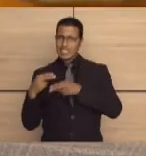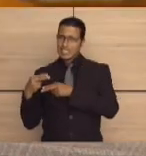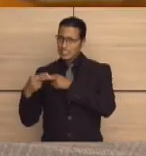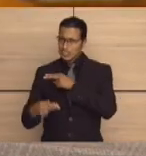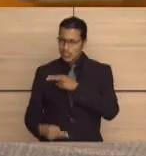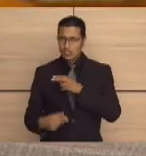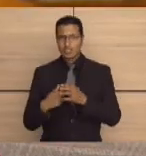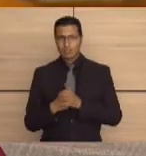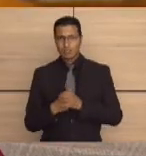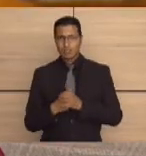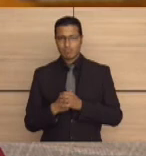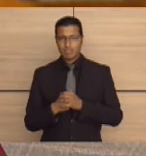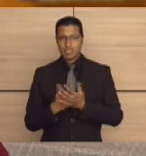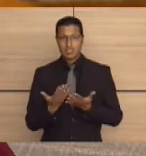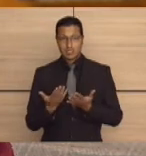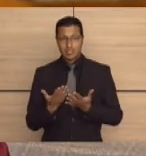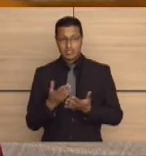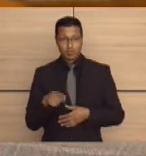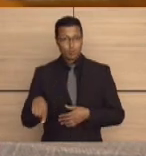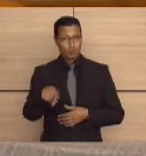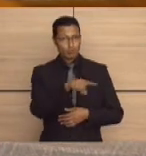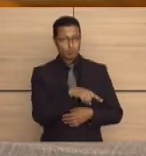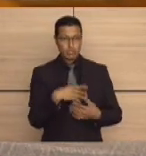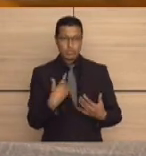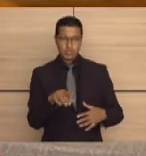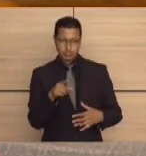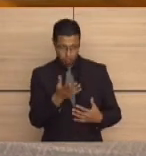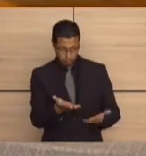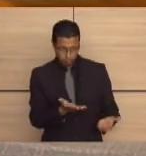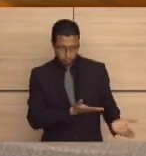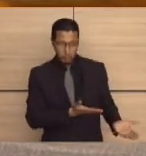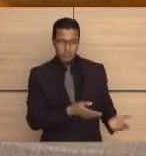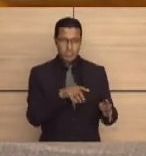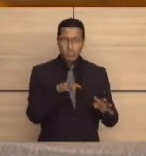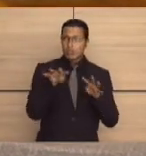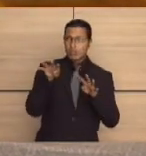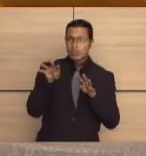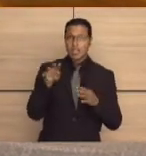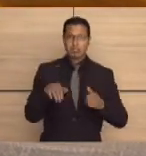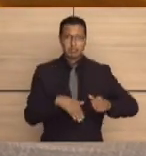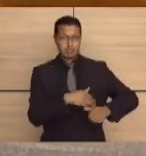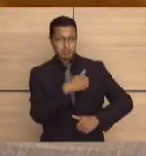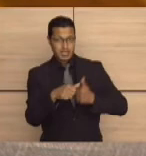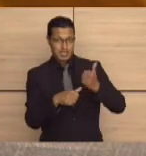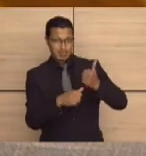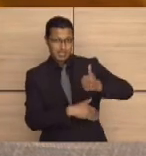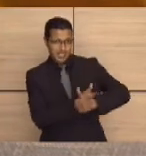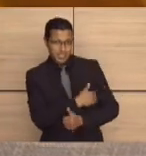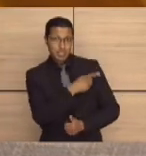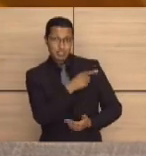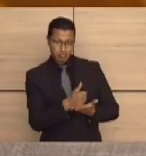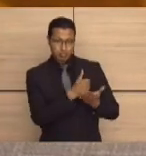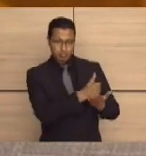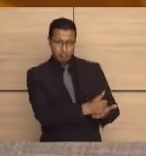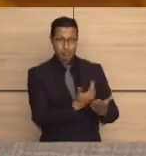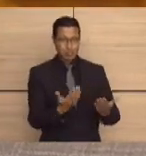ciudadanía. Así que el público está muy dispuesto a escucharlos. Esto va a guiar mucho a la señora viceministra, a su equipo, a mí, por supuesto,